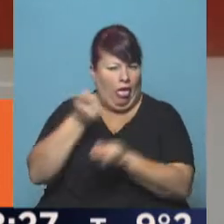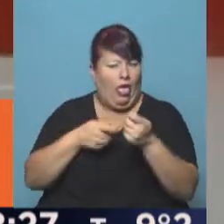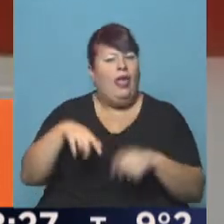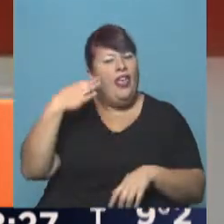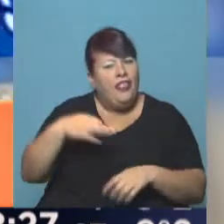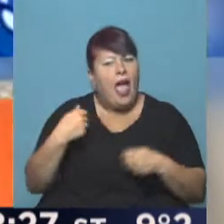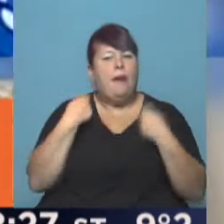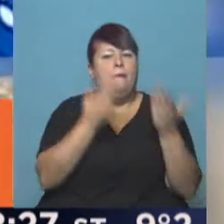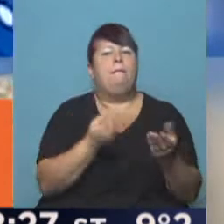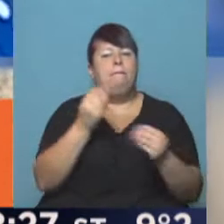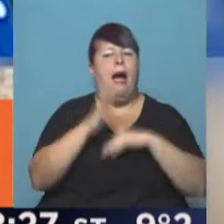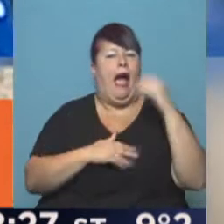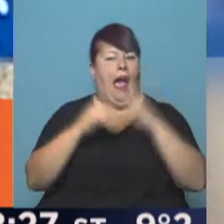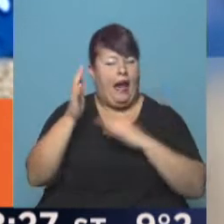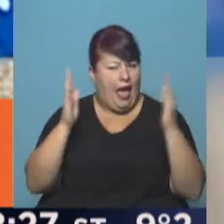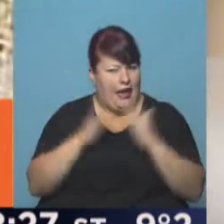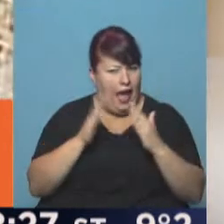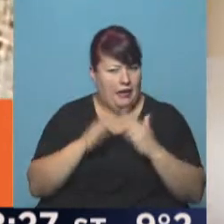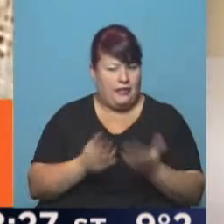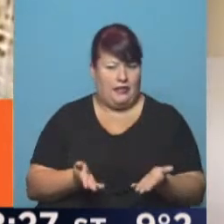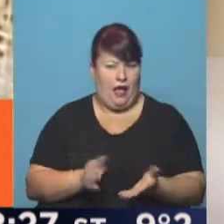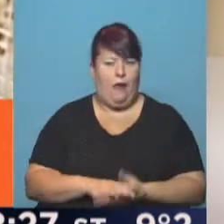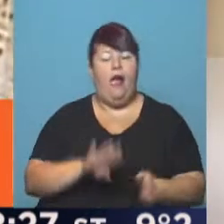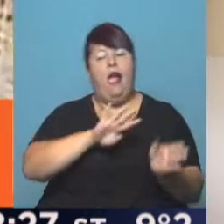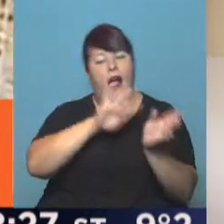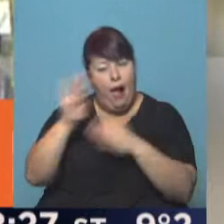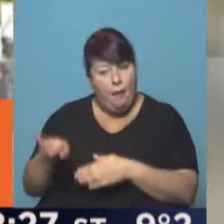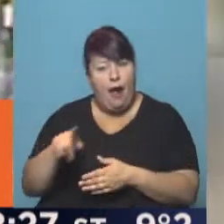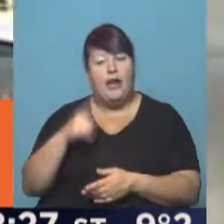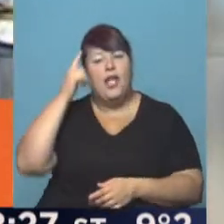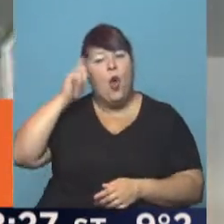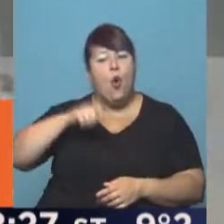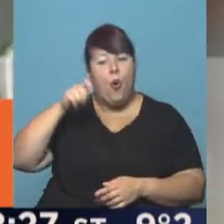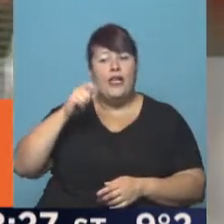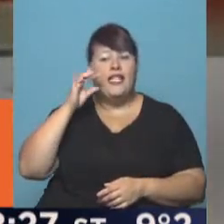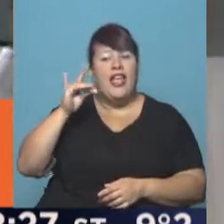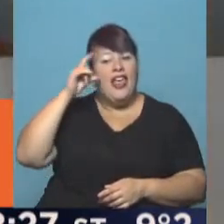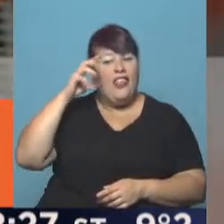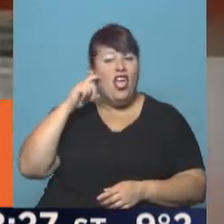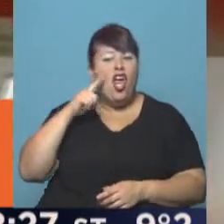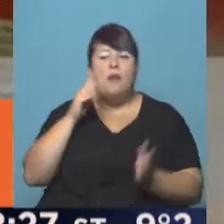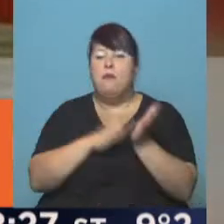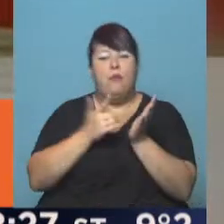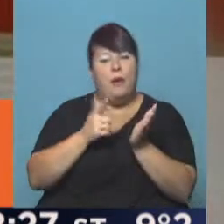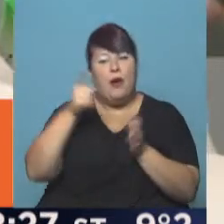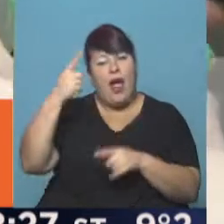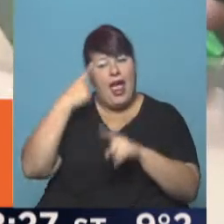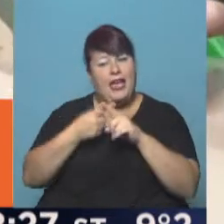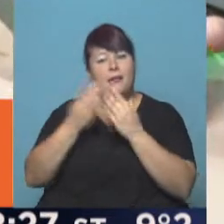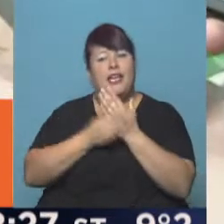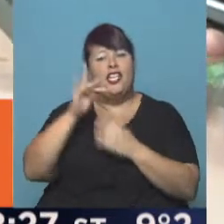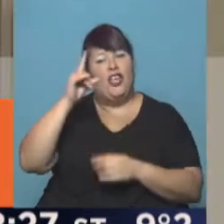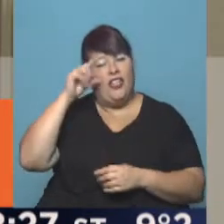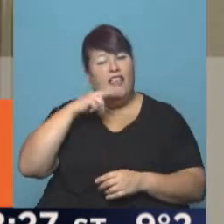debieron utilizarse para la construcción de viviendas. Por otra parte, el juez Martínez de Giorgi dictó la falta de mérito para el exministro De